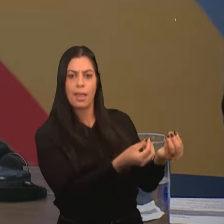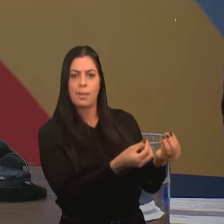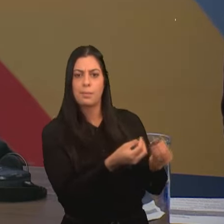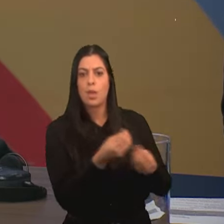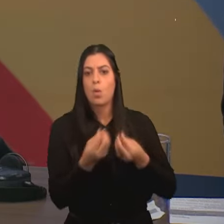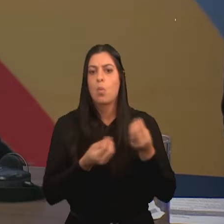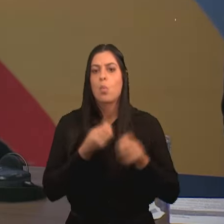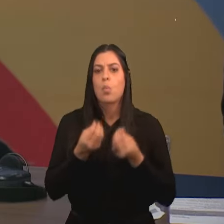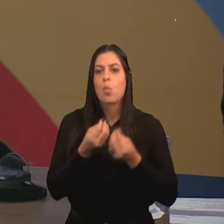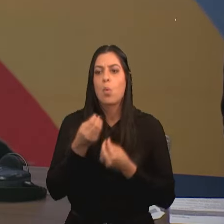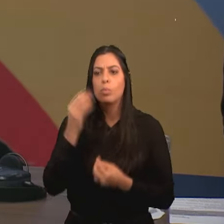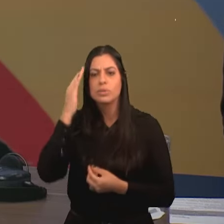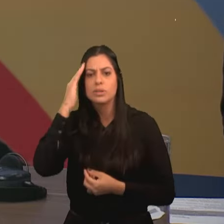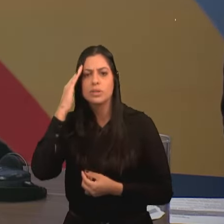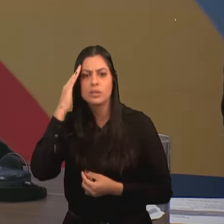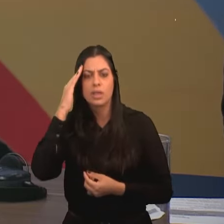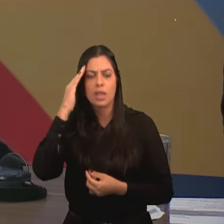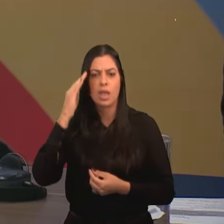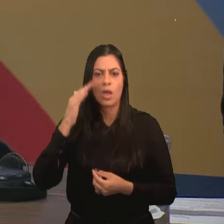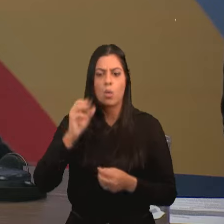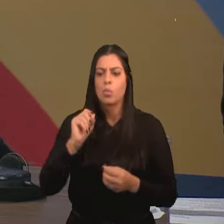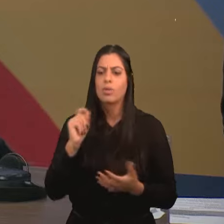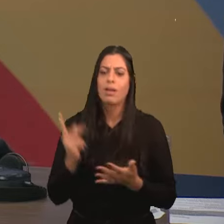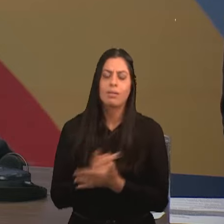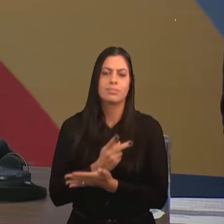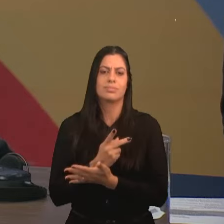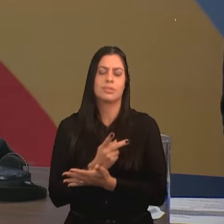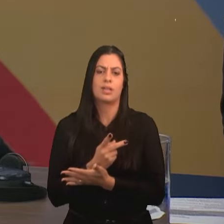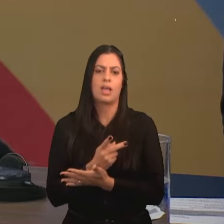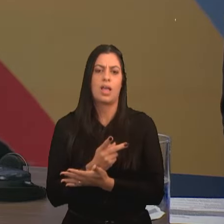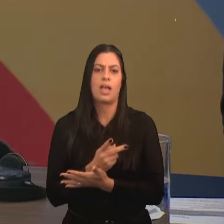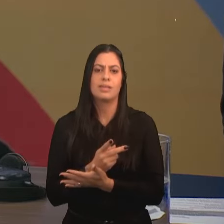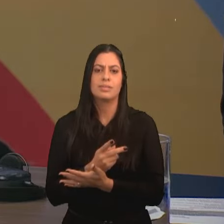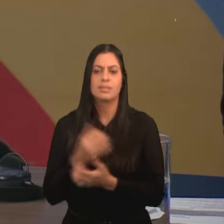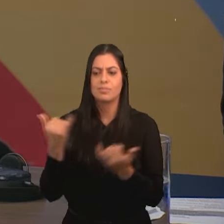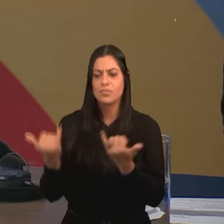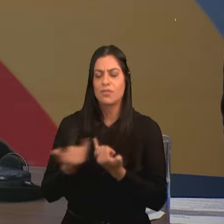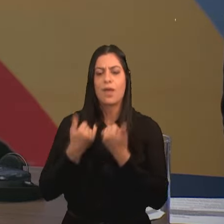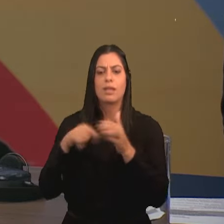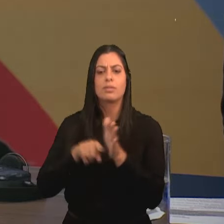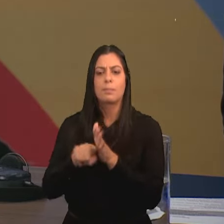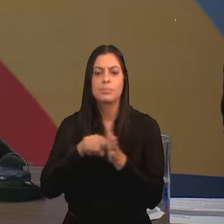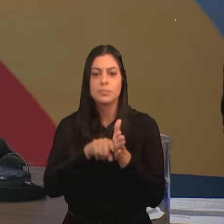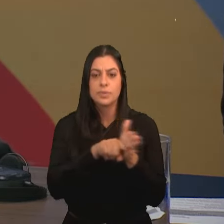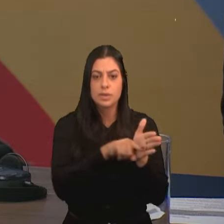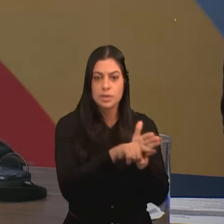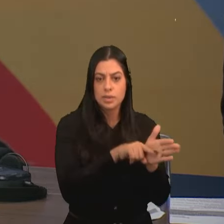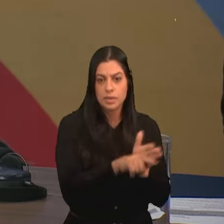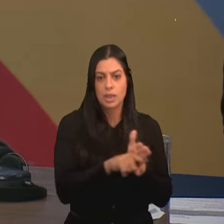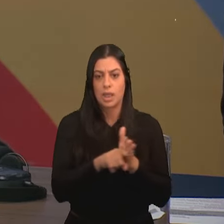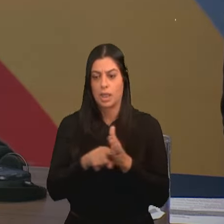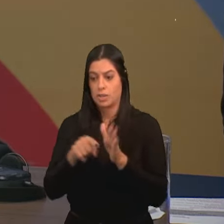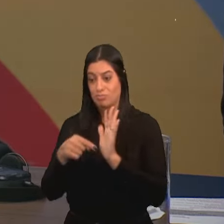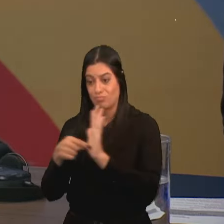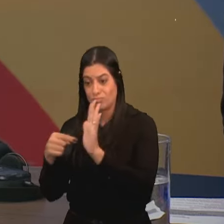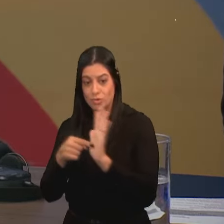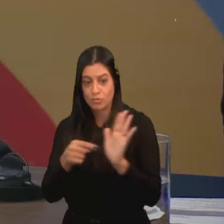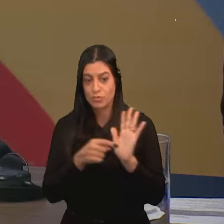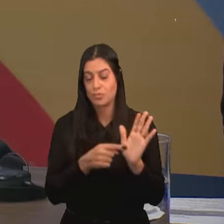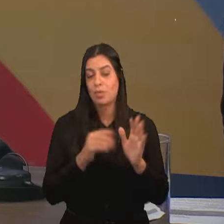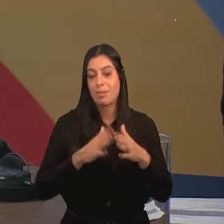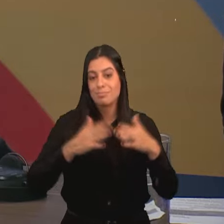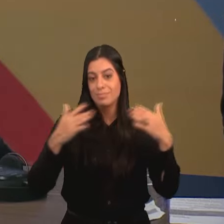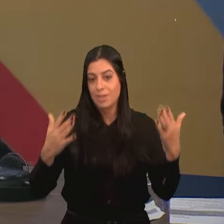O sea, ¿cómo entender cómo ese flujo sucede sin un acceso a la información para investigación, sin una transparencia mayor